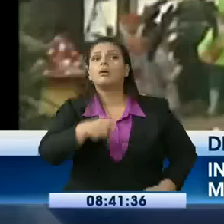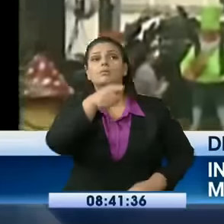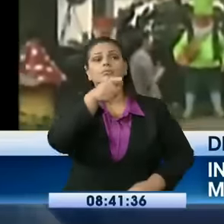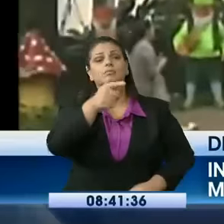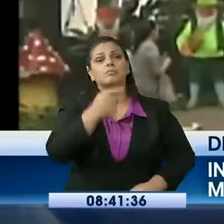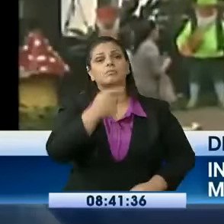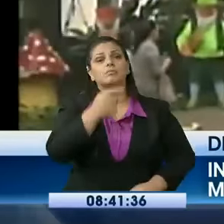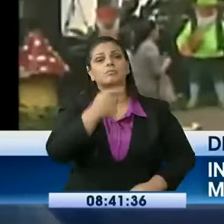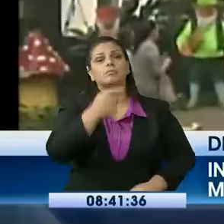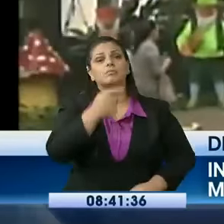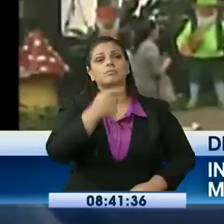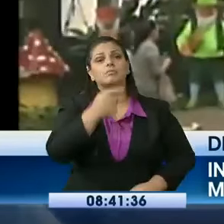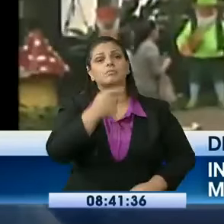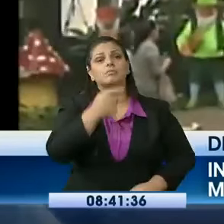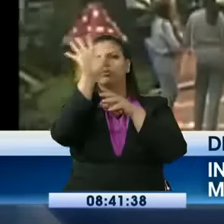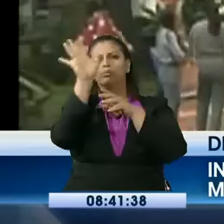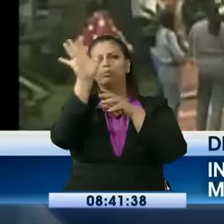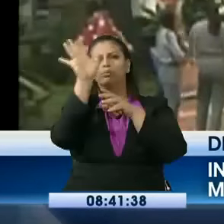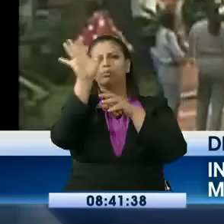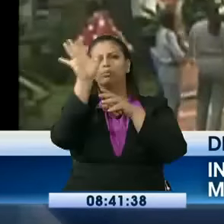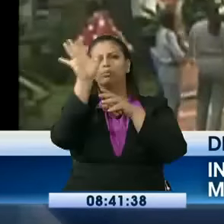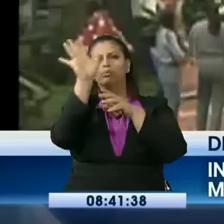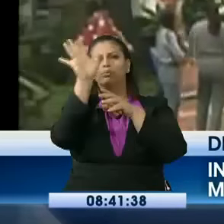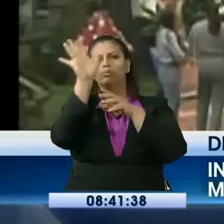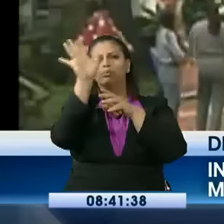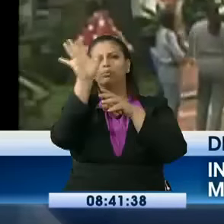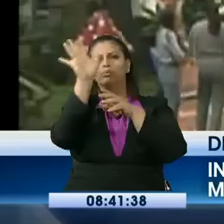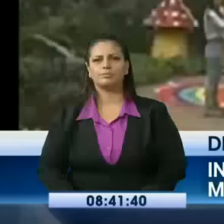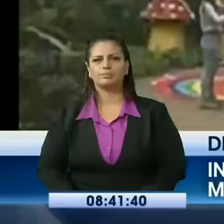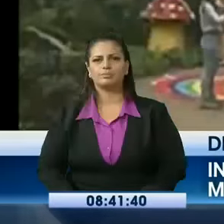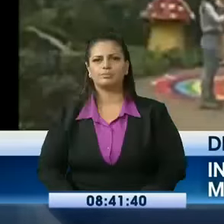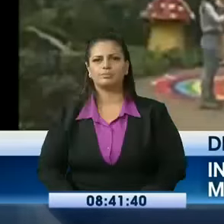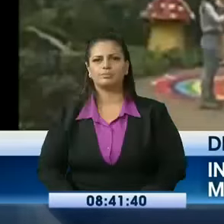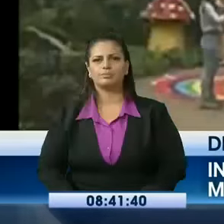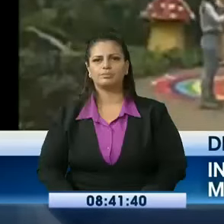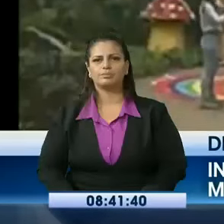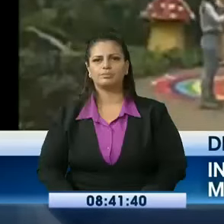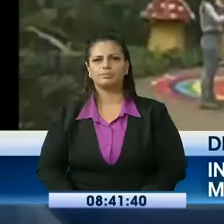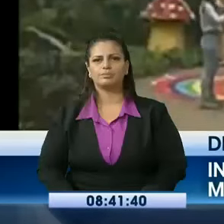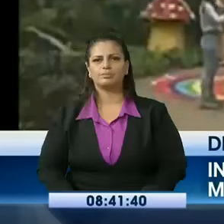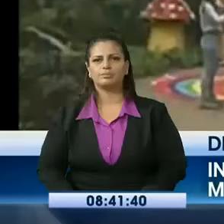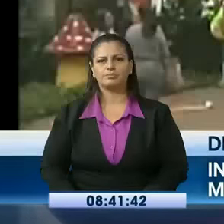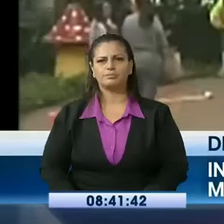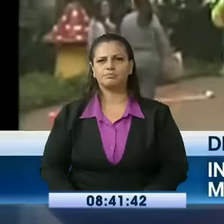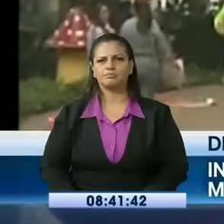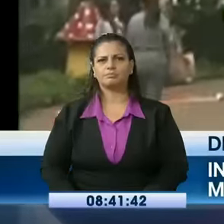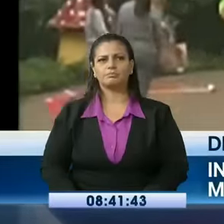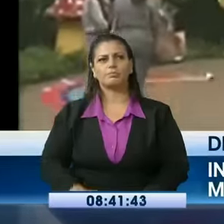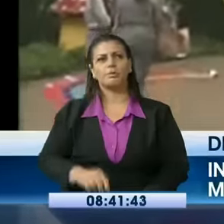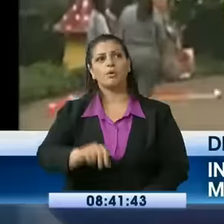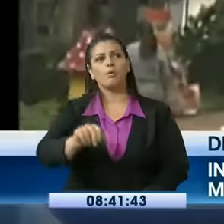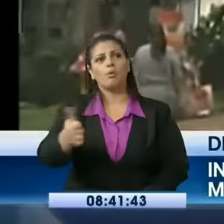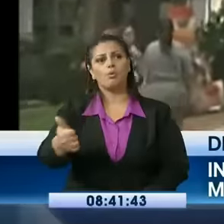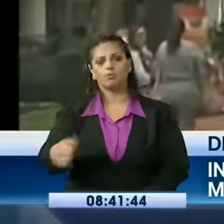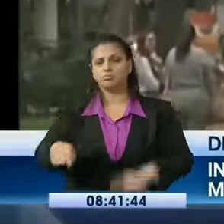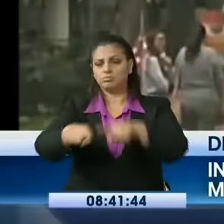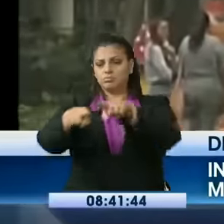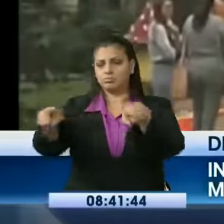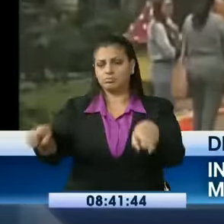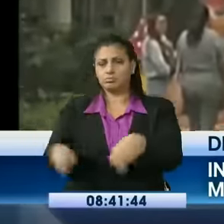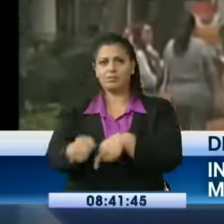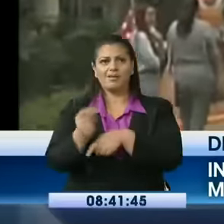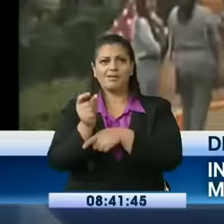ahí vas a pasear ya al tema de creencias, donde vas a encontrar el duende. Tenemos ese pozo gigante con monedas. Adentro de